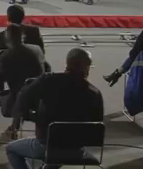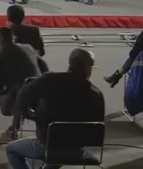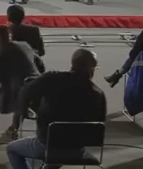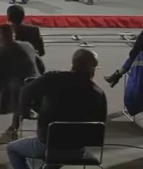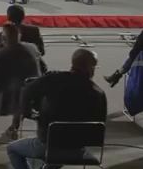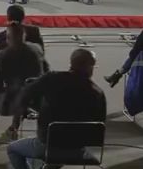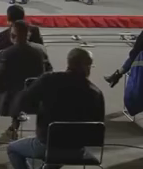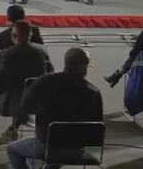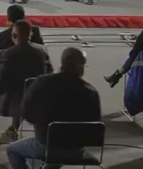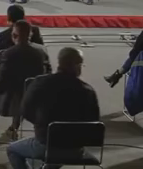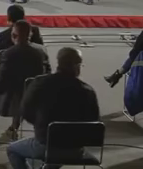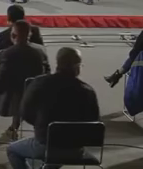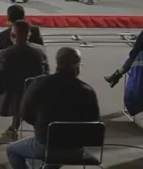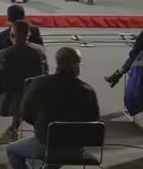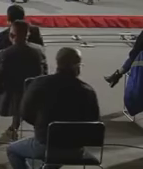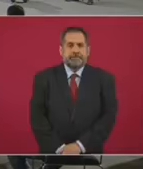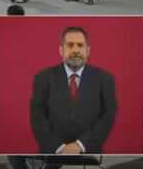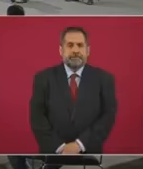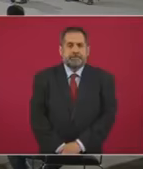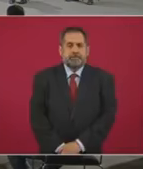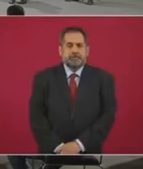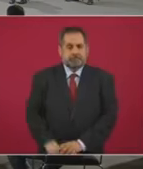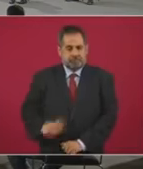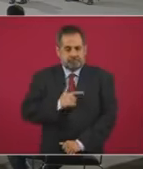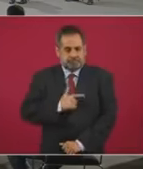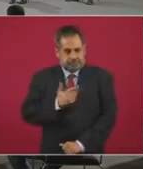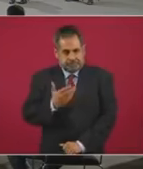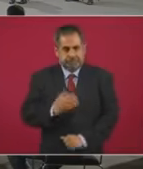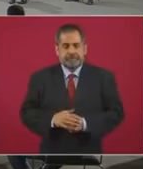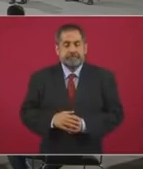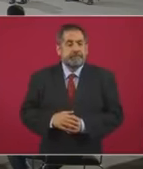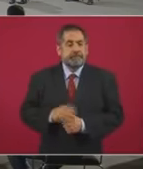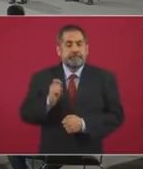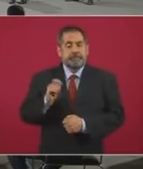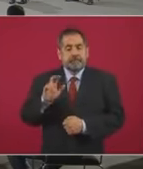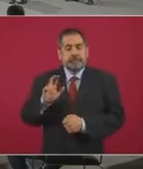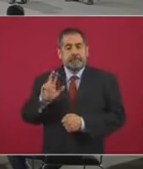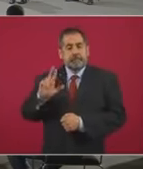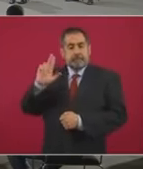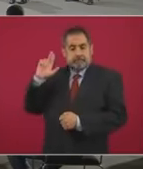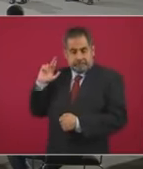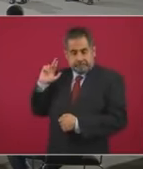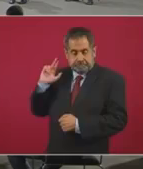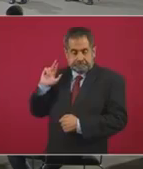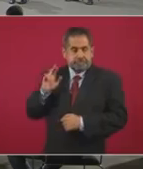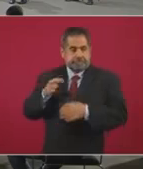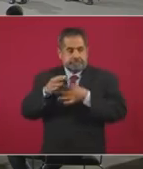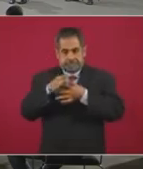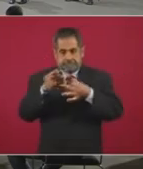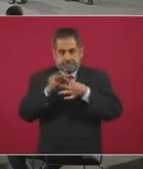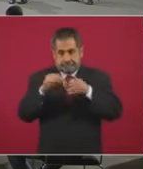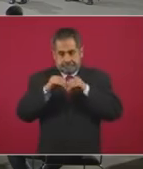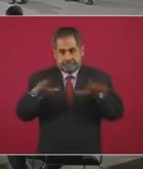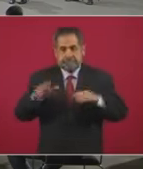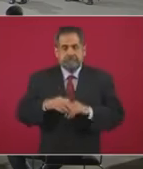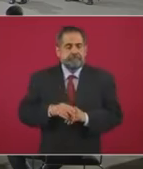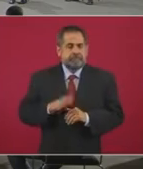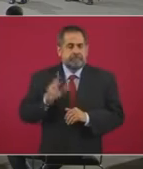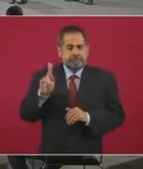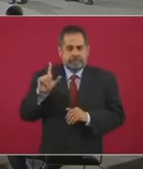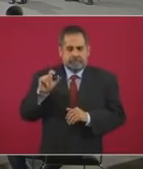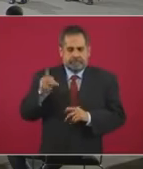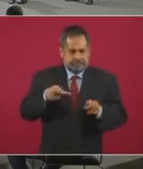Con mucho gusto. Efectivamente, como lo anunciamos el martes próximo pasado, tenemos todo el plan de